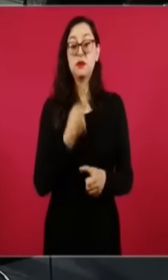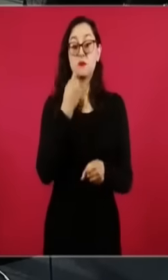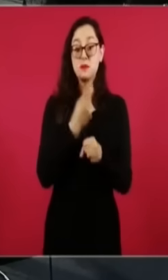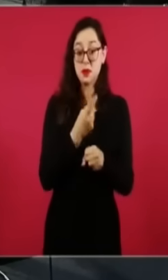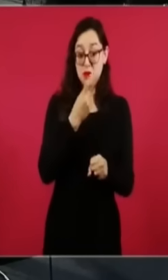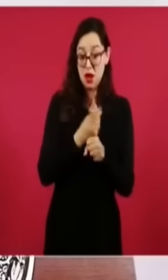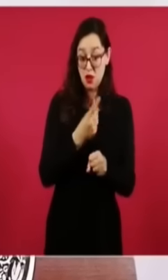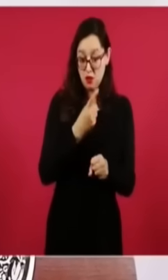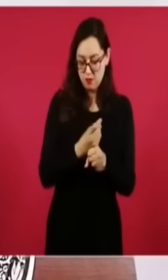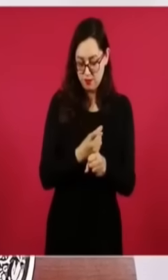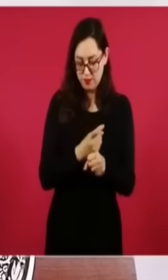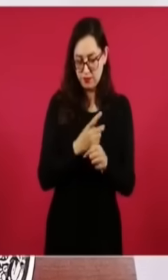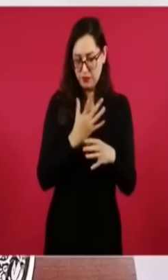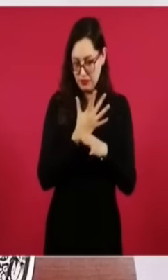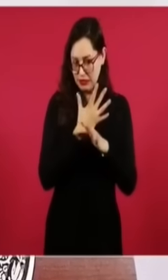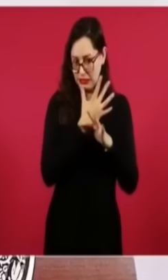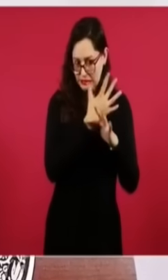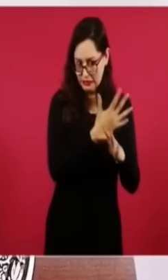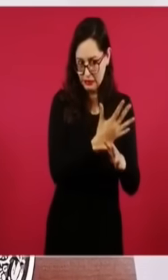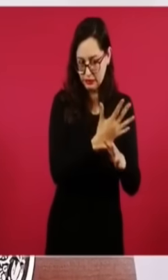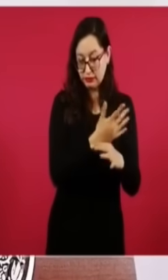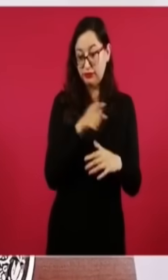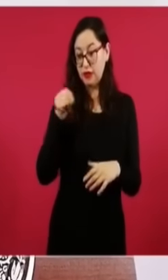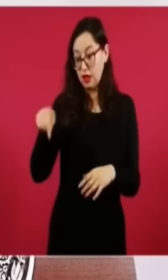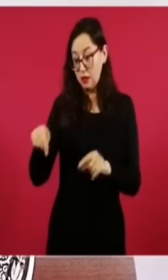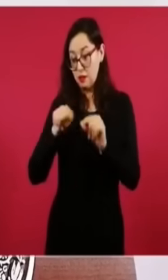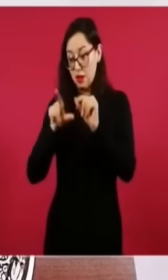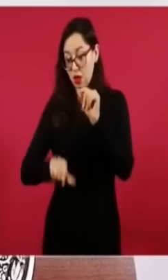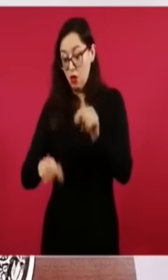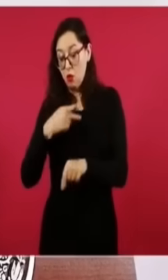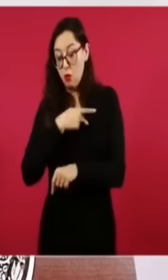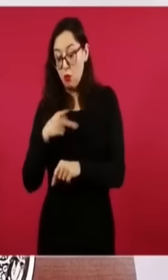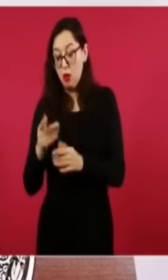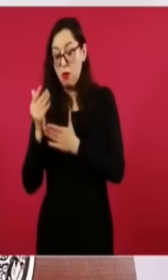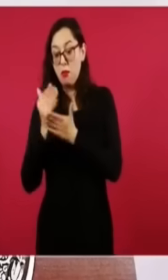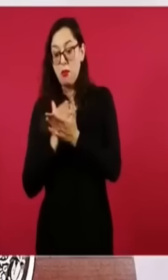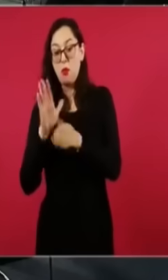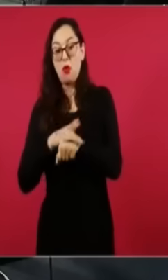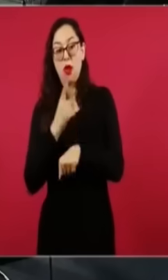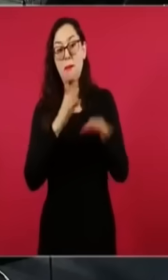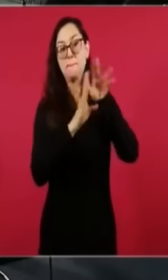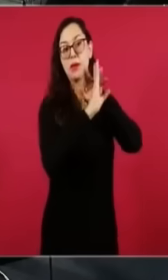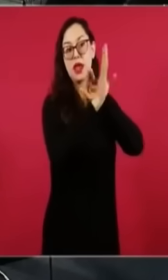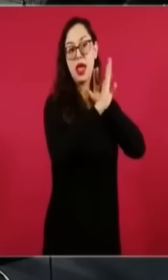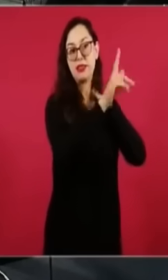remesas, ¿no?, que se redujo la pobreza. Y lo segundo dice,